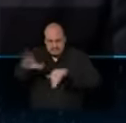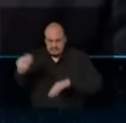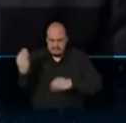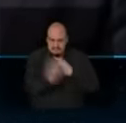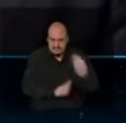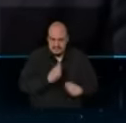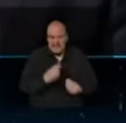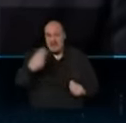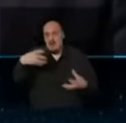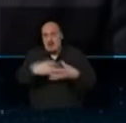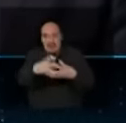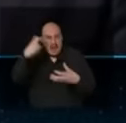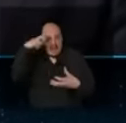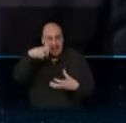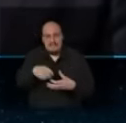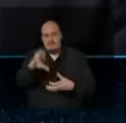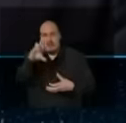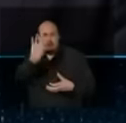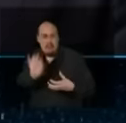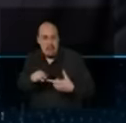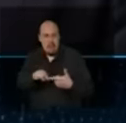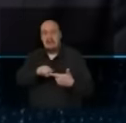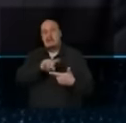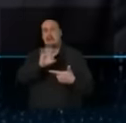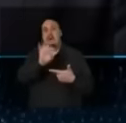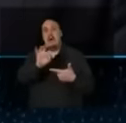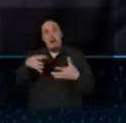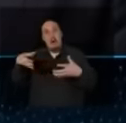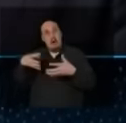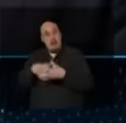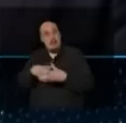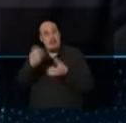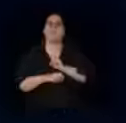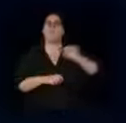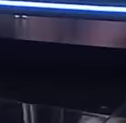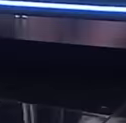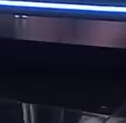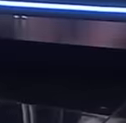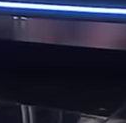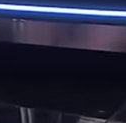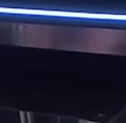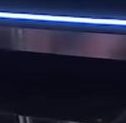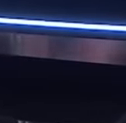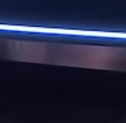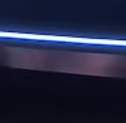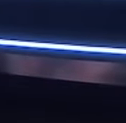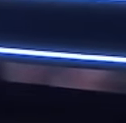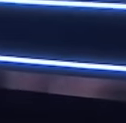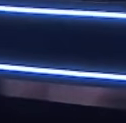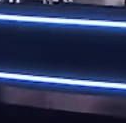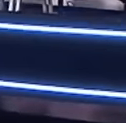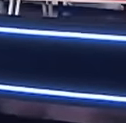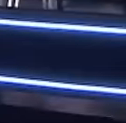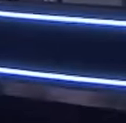dijo como se llama Lorenzino, me quiero ir, pero pareció parecido. Sí, ahí sucedió un hecho que realmente llamó también